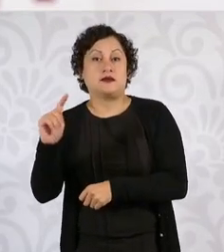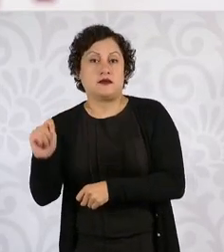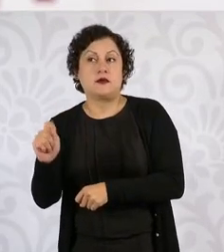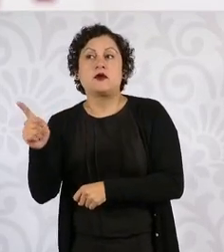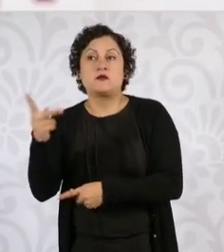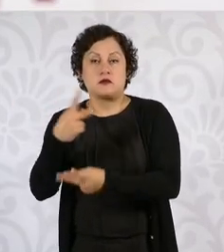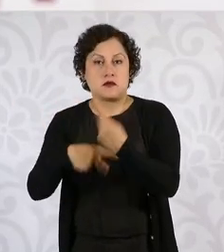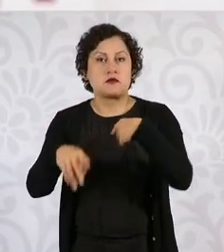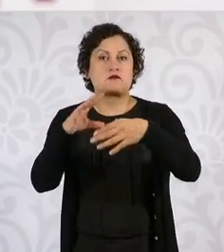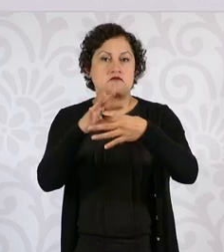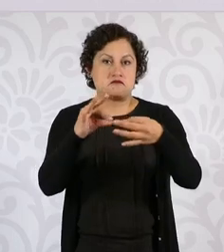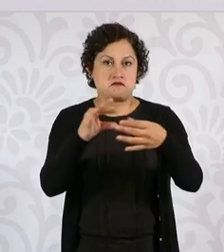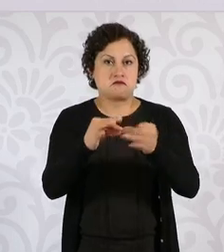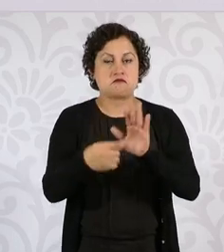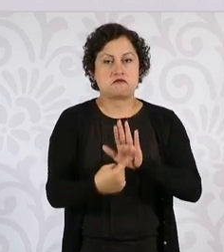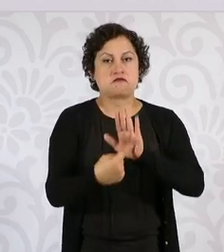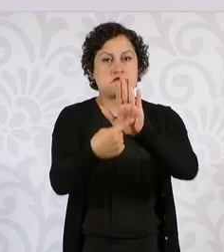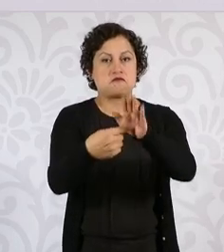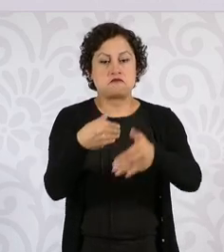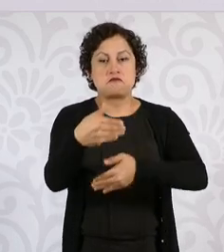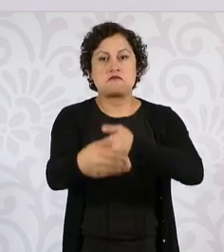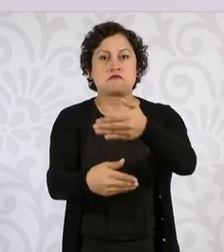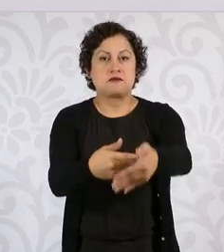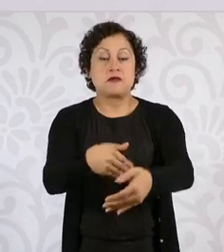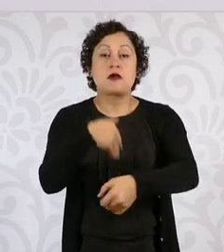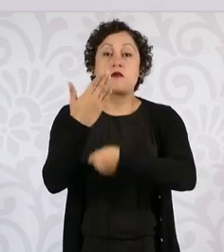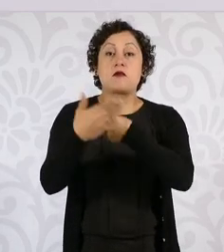y el próximo año vamos a continuar.